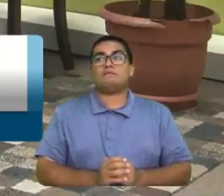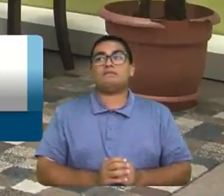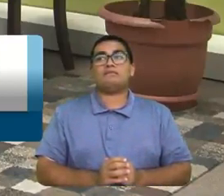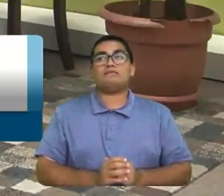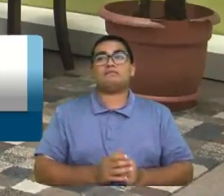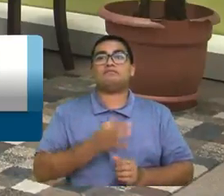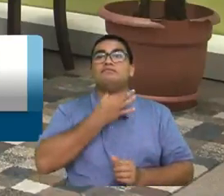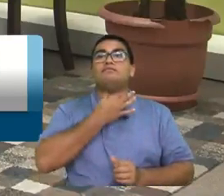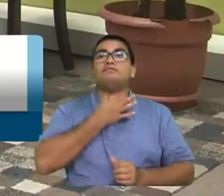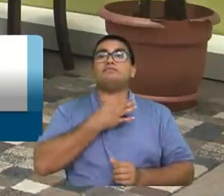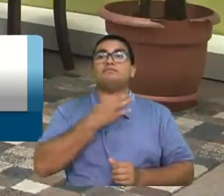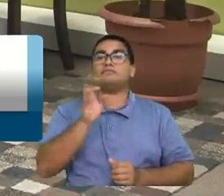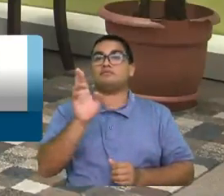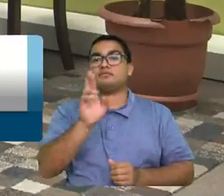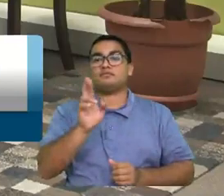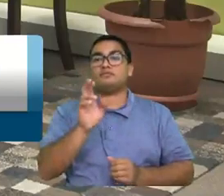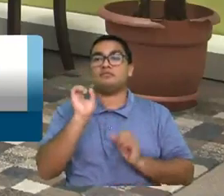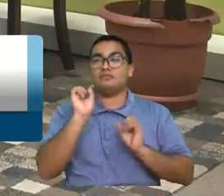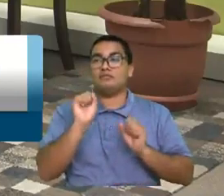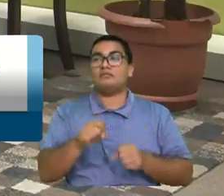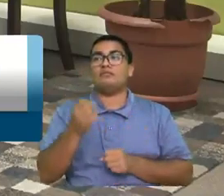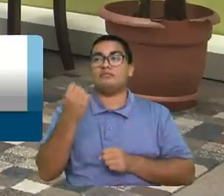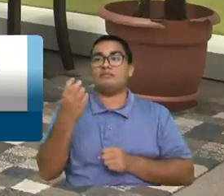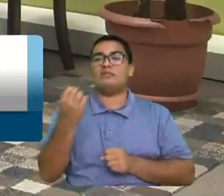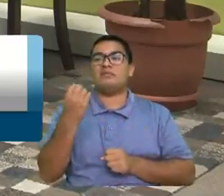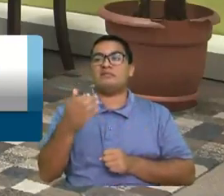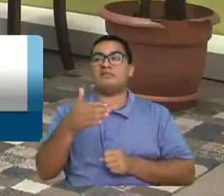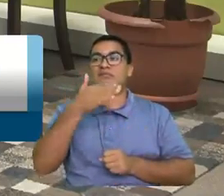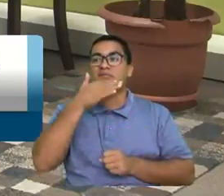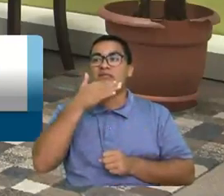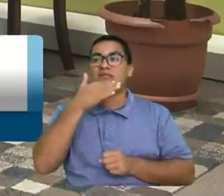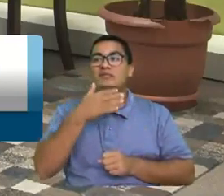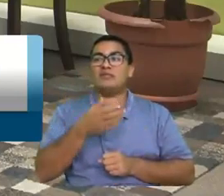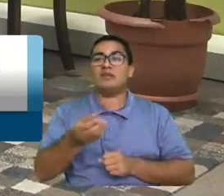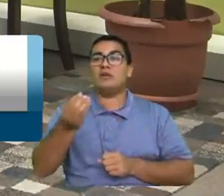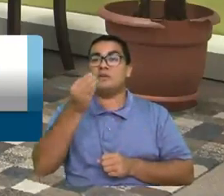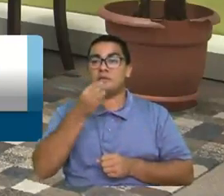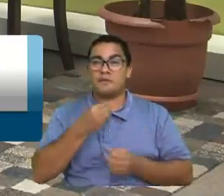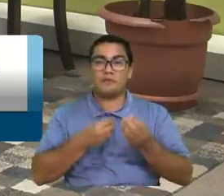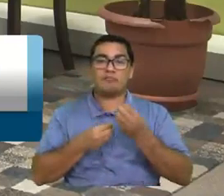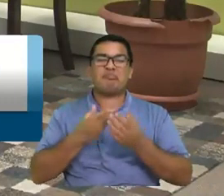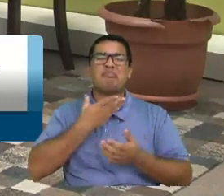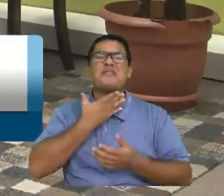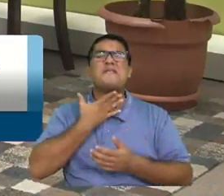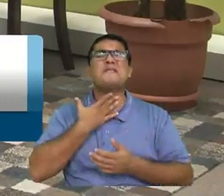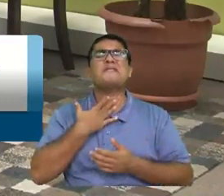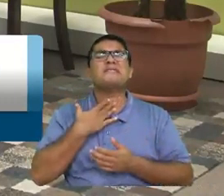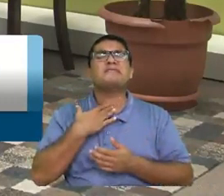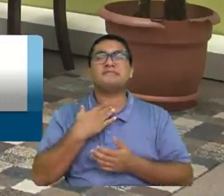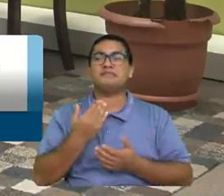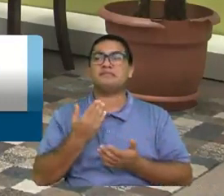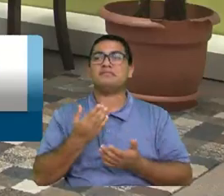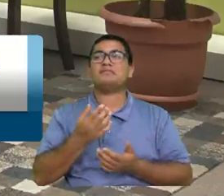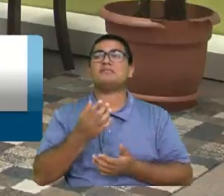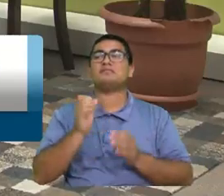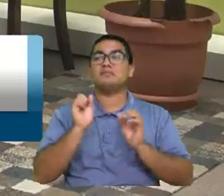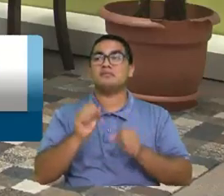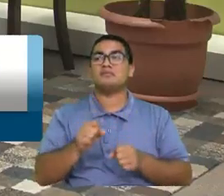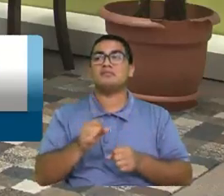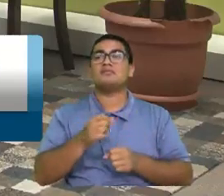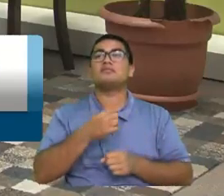puede inflamar, puede dar un poquito de dificultad para a la hora de tragar. Y si va un poquito más abajo, pues te puede llegar a